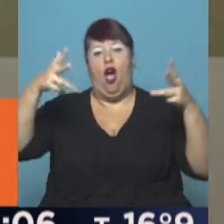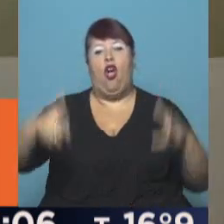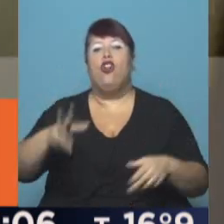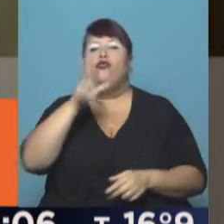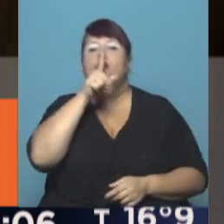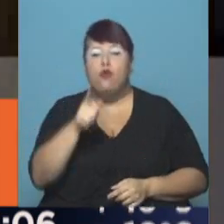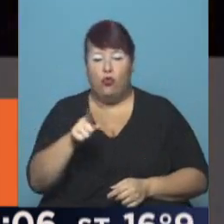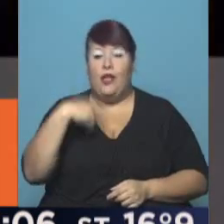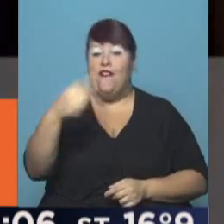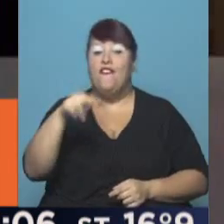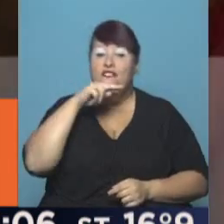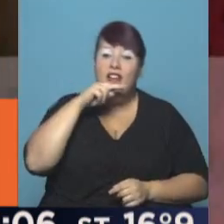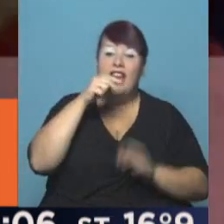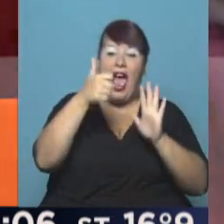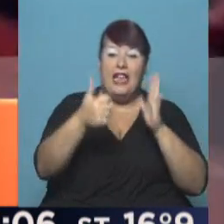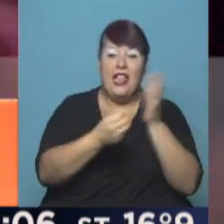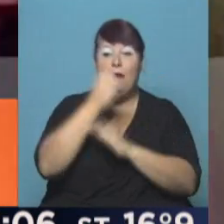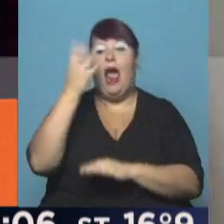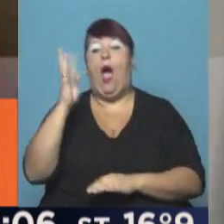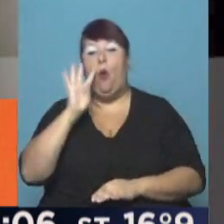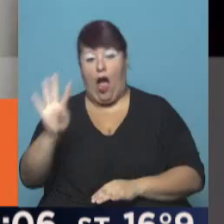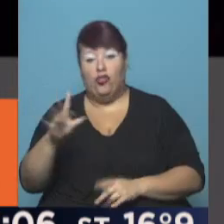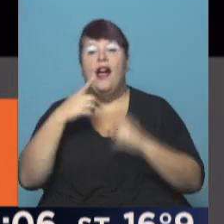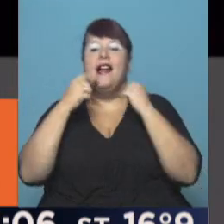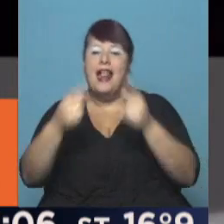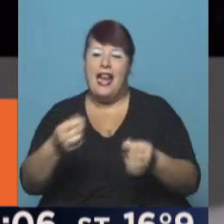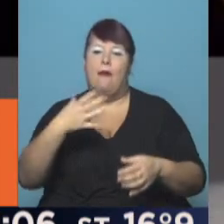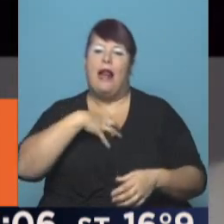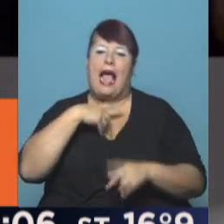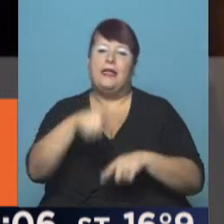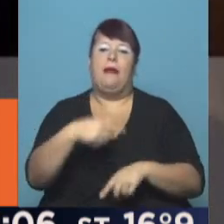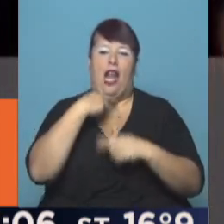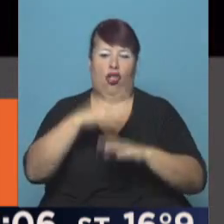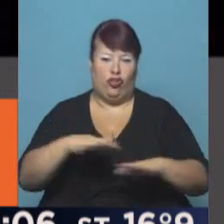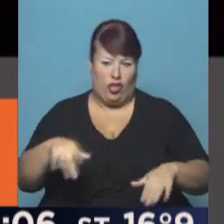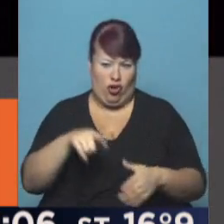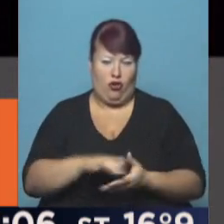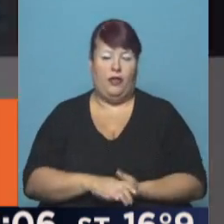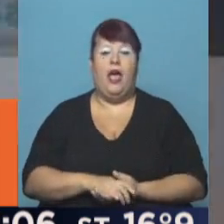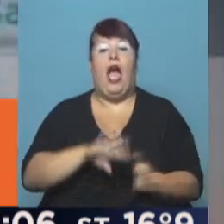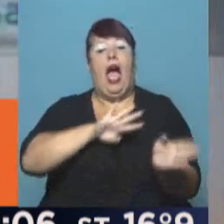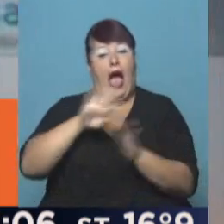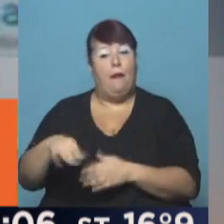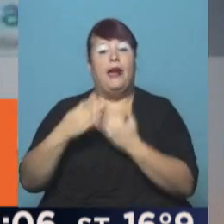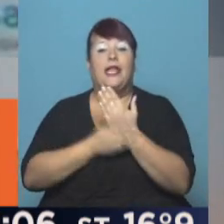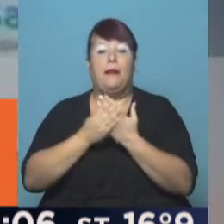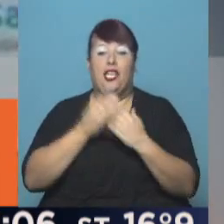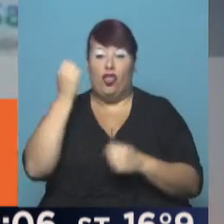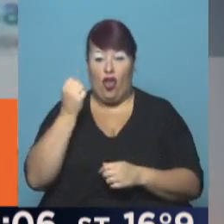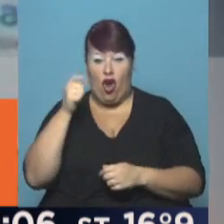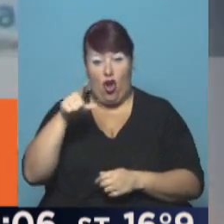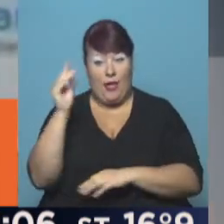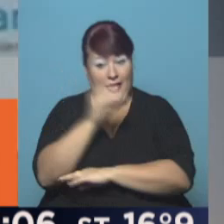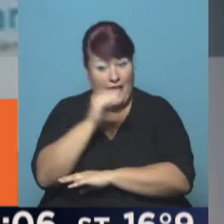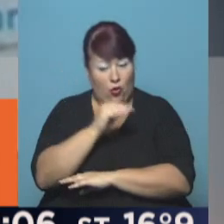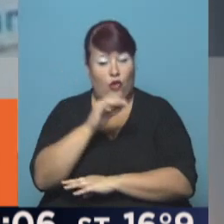ruta el viernes entre las 6 y las 14 en reclamo de clases para sus hijos. Paralelamente, el ministro de Economía